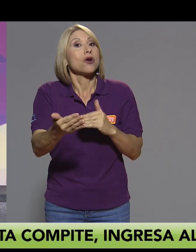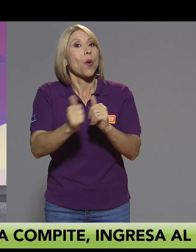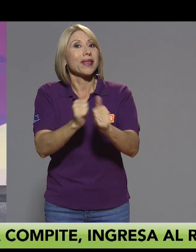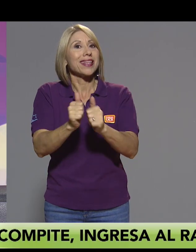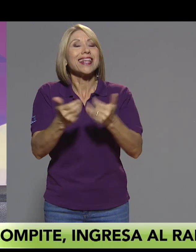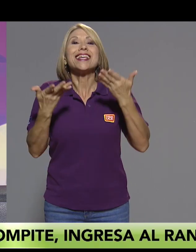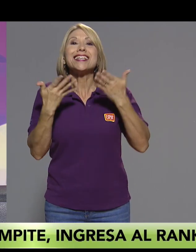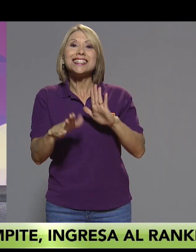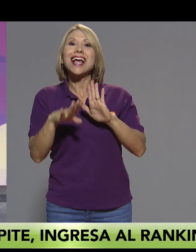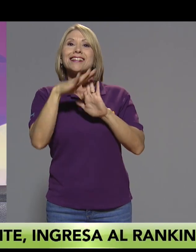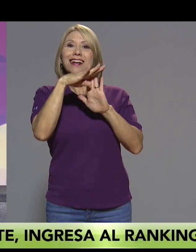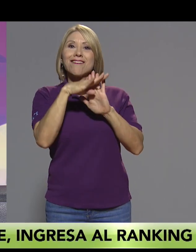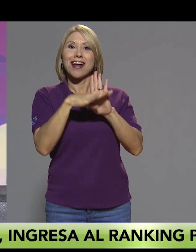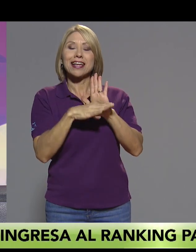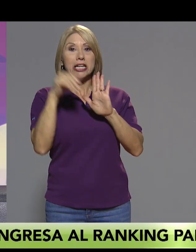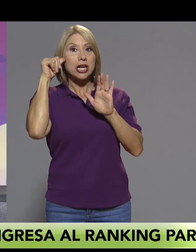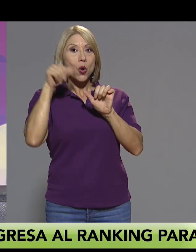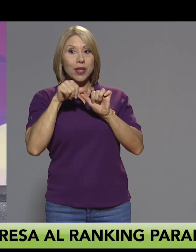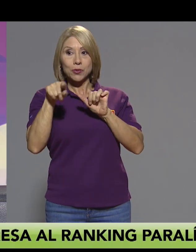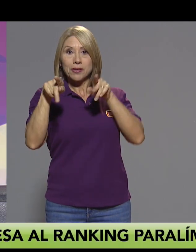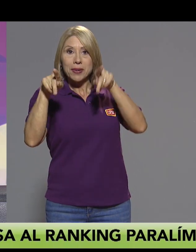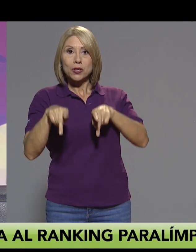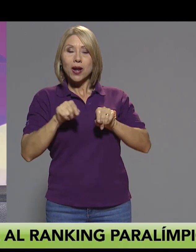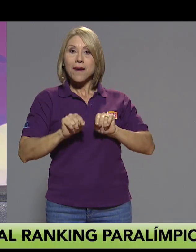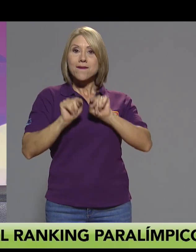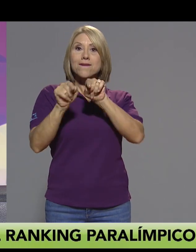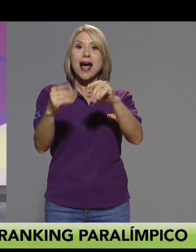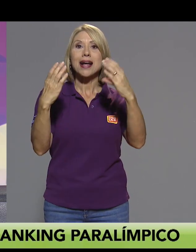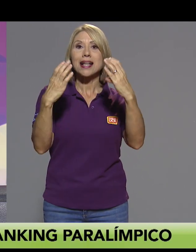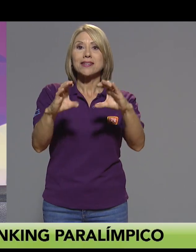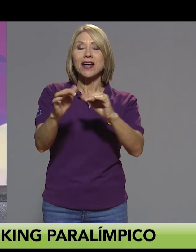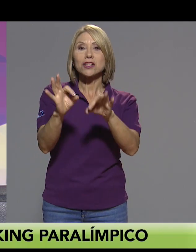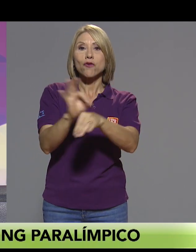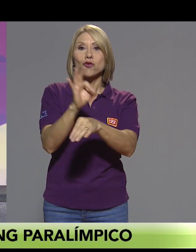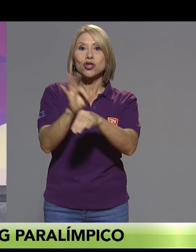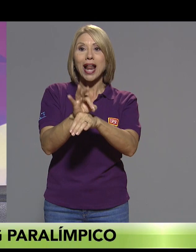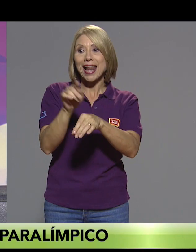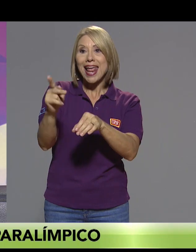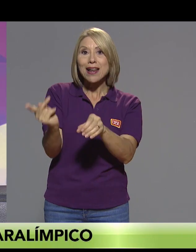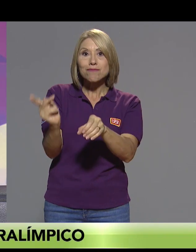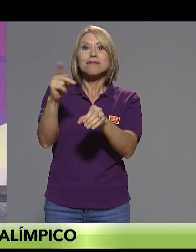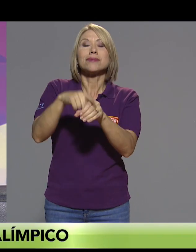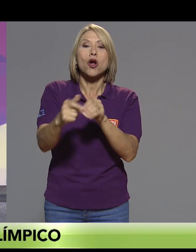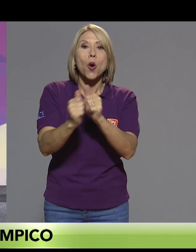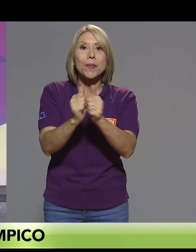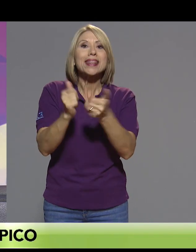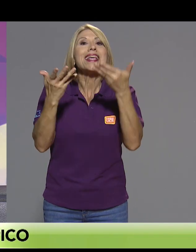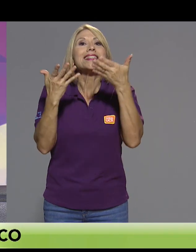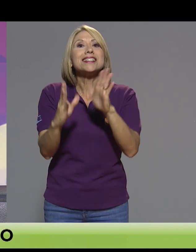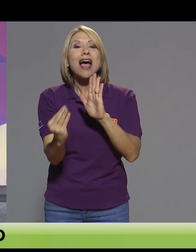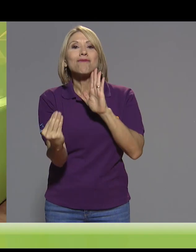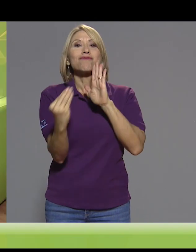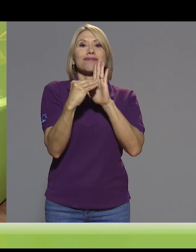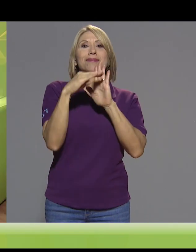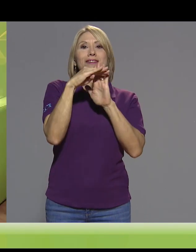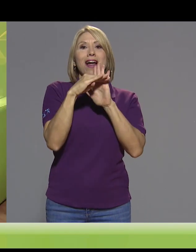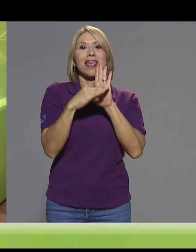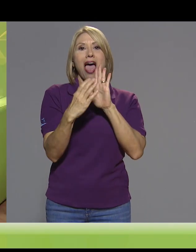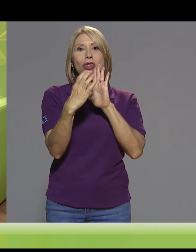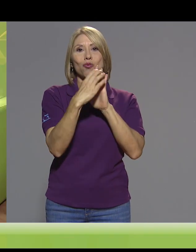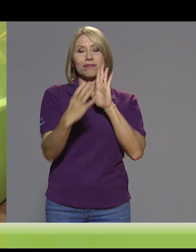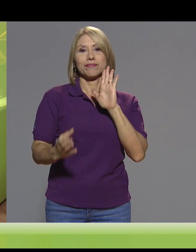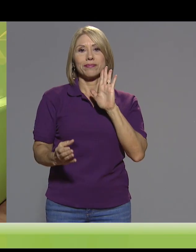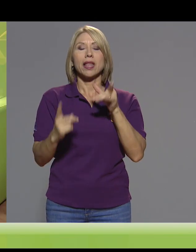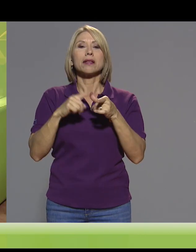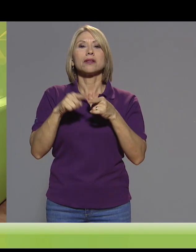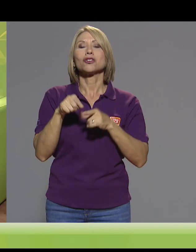ranking recordemos que cuando el atleta va a una clasificación funcional al competir ya automáticamente queda blanqueado entonces es una